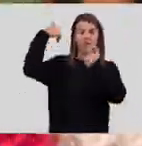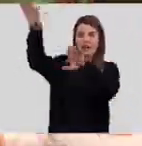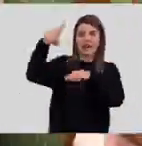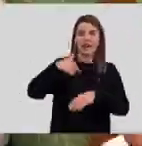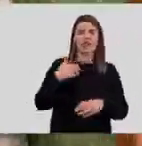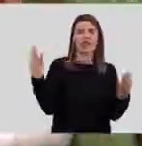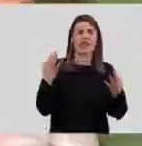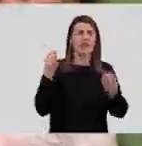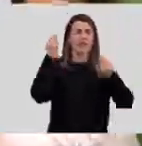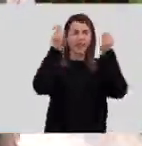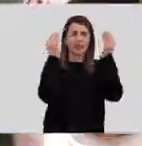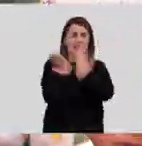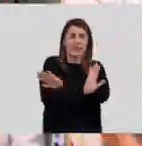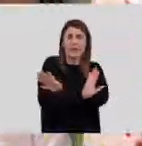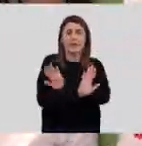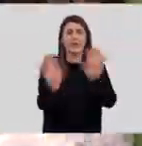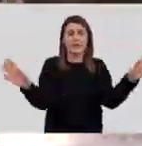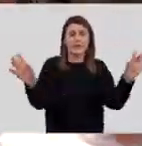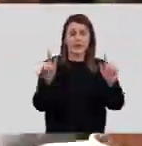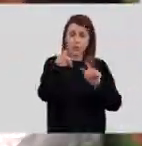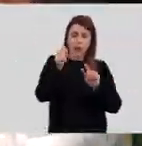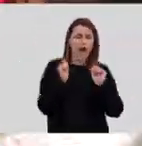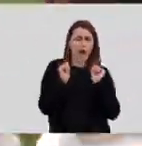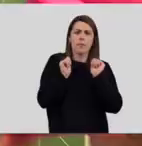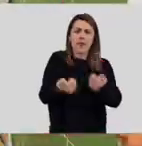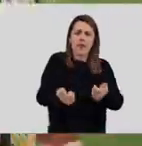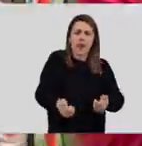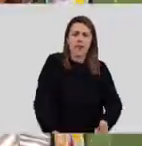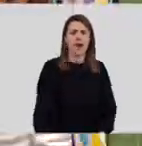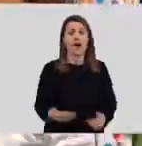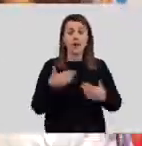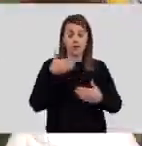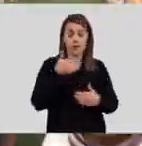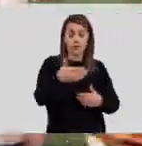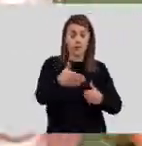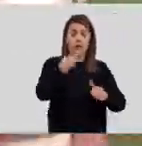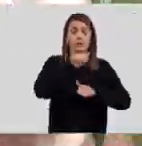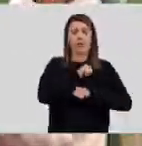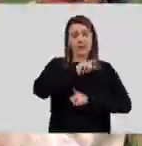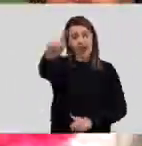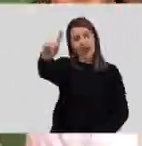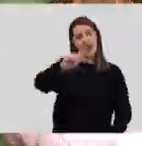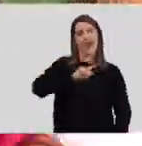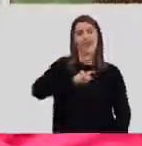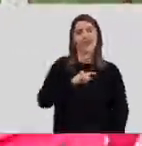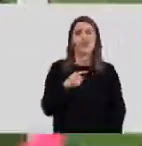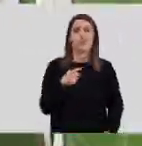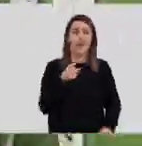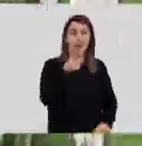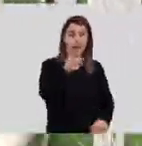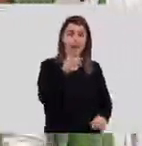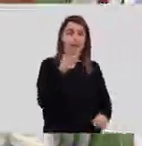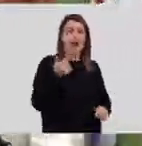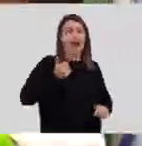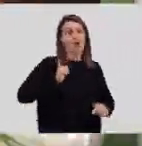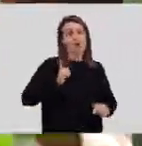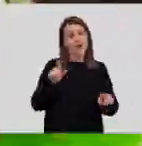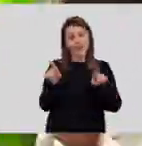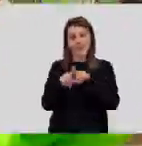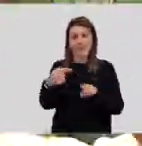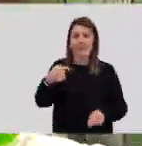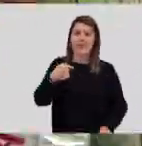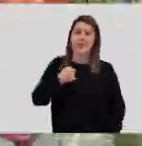Deja lo malo, para de pensar en que podría haber sido y empieza ya a ver que el futuro está llamando a tu puerta. Así